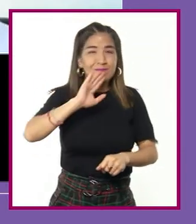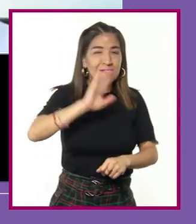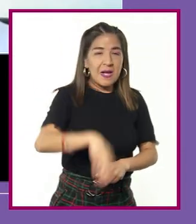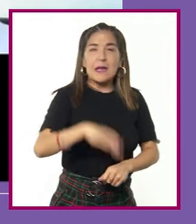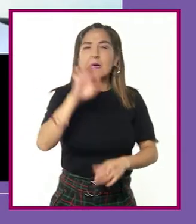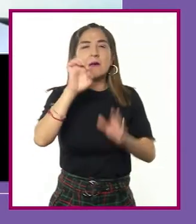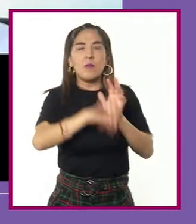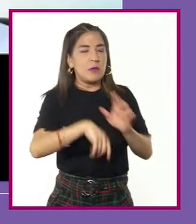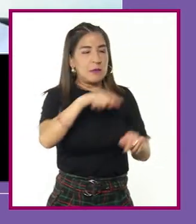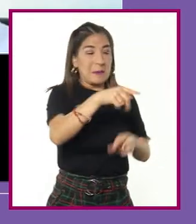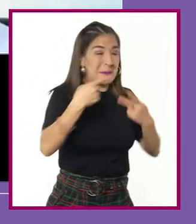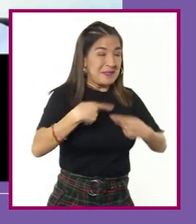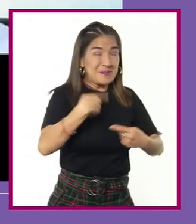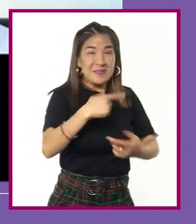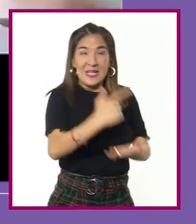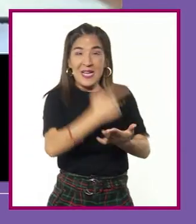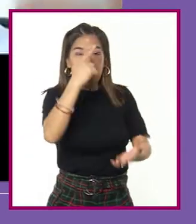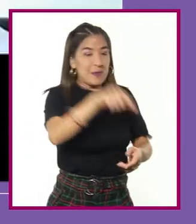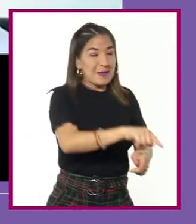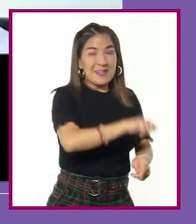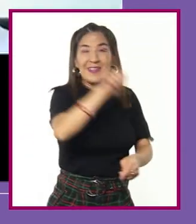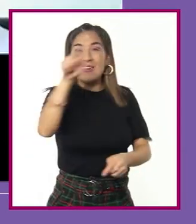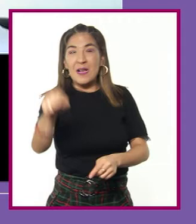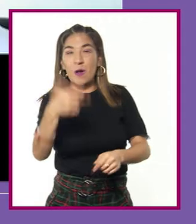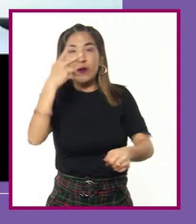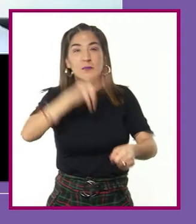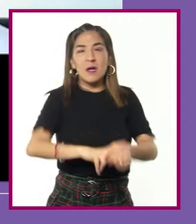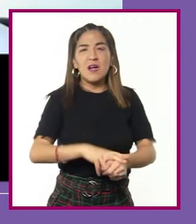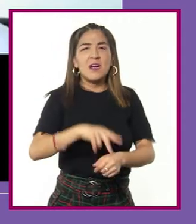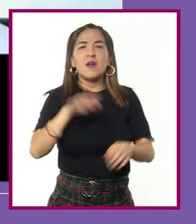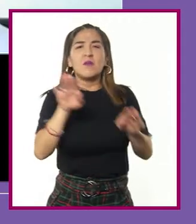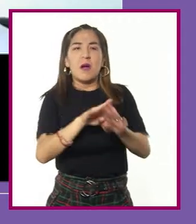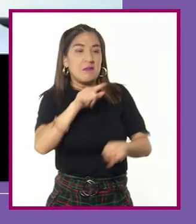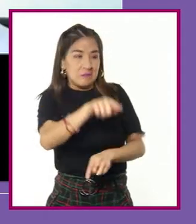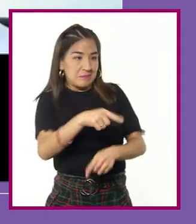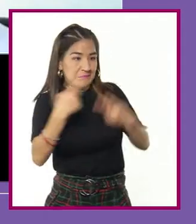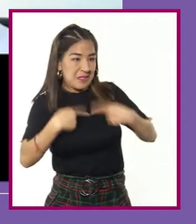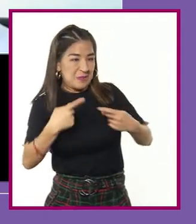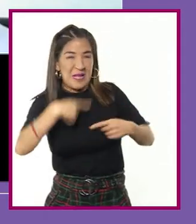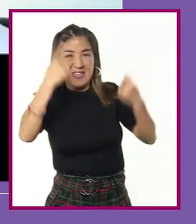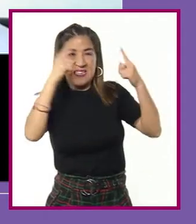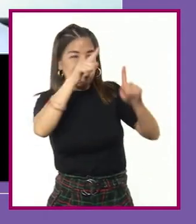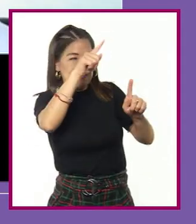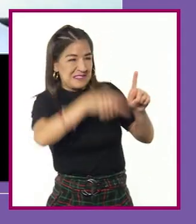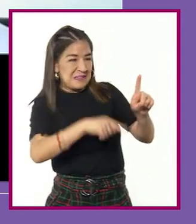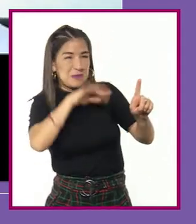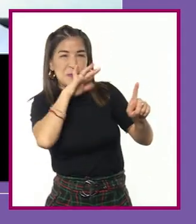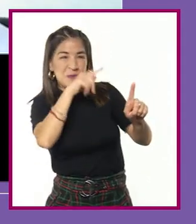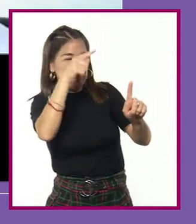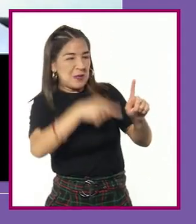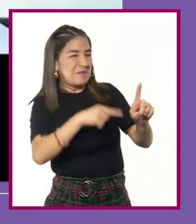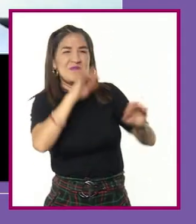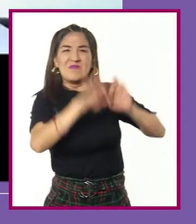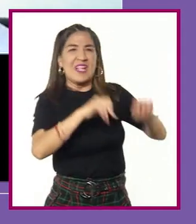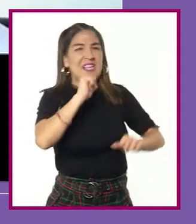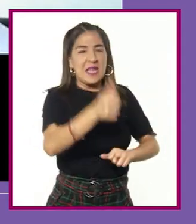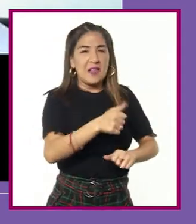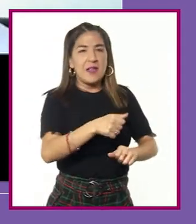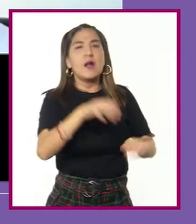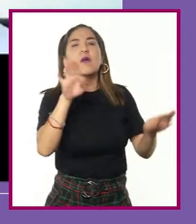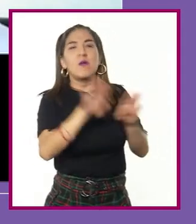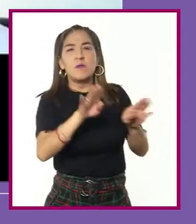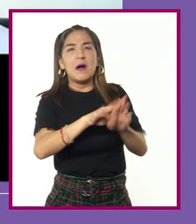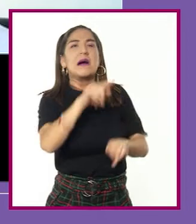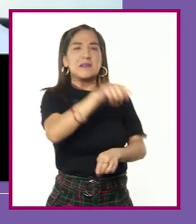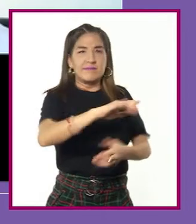hospital y le niegan el acceso por su apariencia física, por ejemplo, ahí hay un tema de discriminación y es un acto, digamos, de no ejercicio de